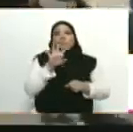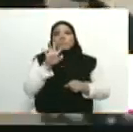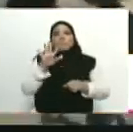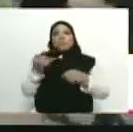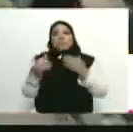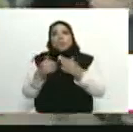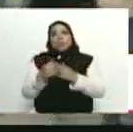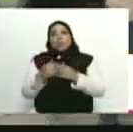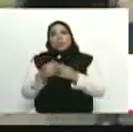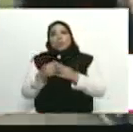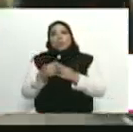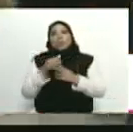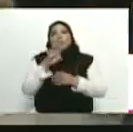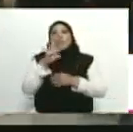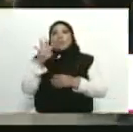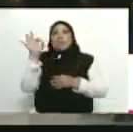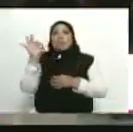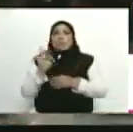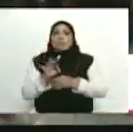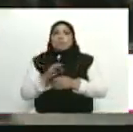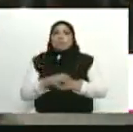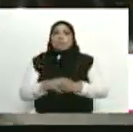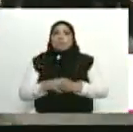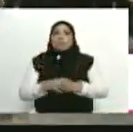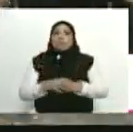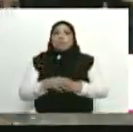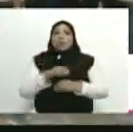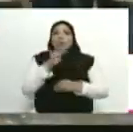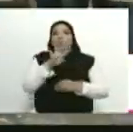54,5% son mujeres y